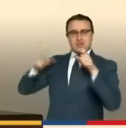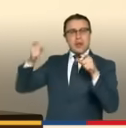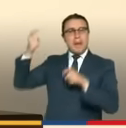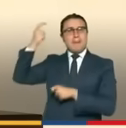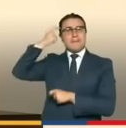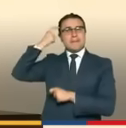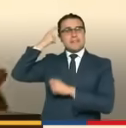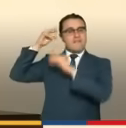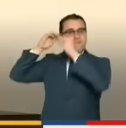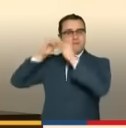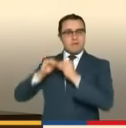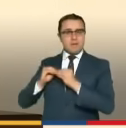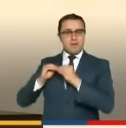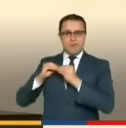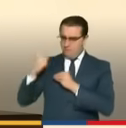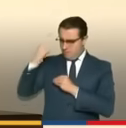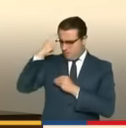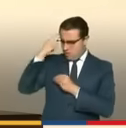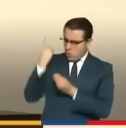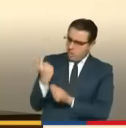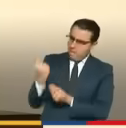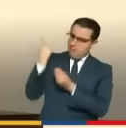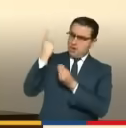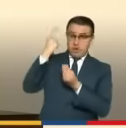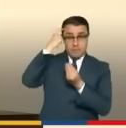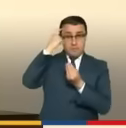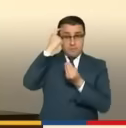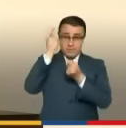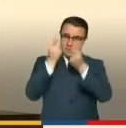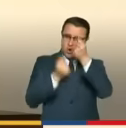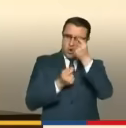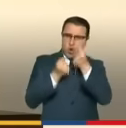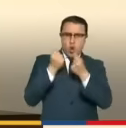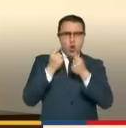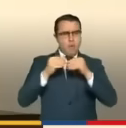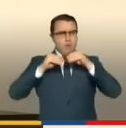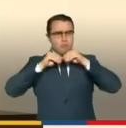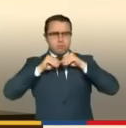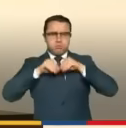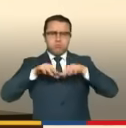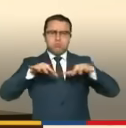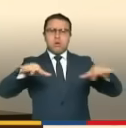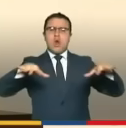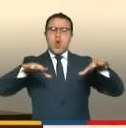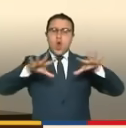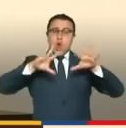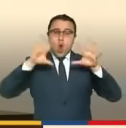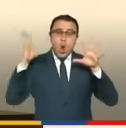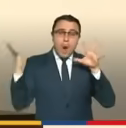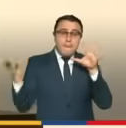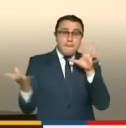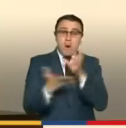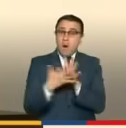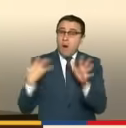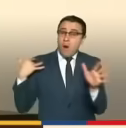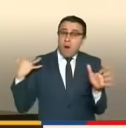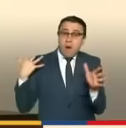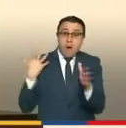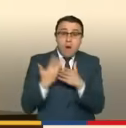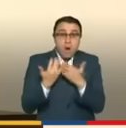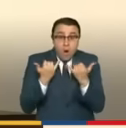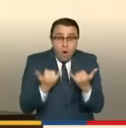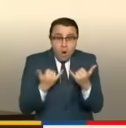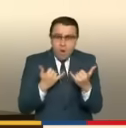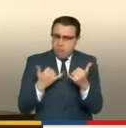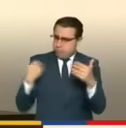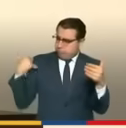el pensamiento político y económico dominante. Se volvió tan dominante que casi hoy, bajo